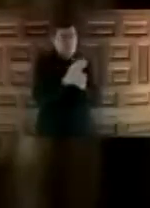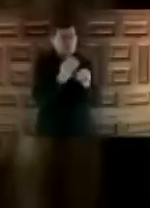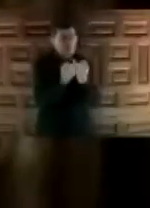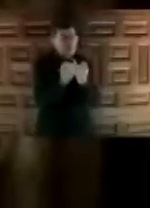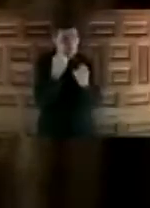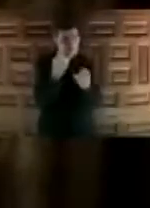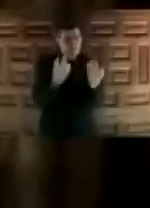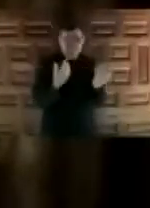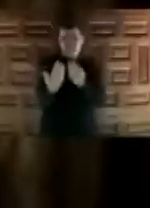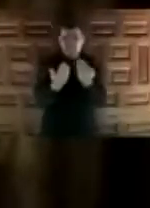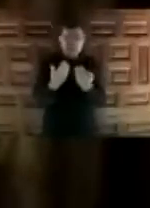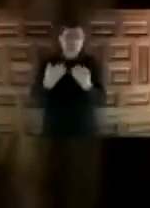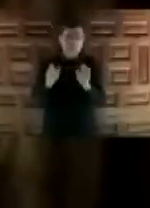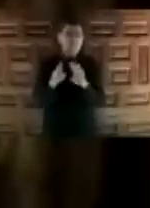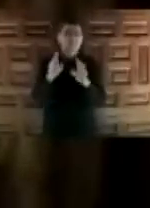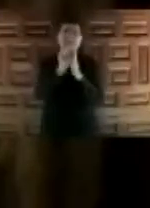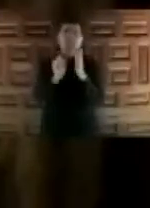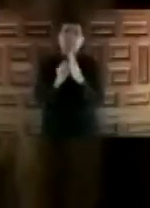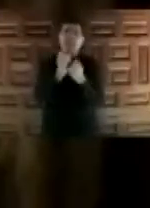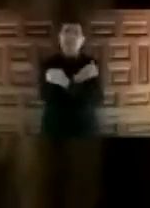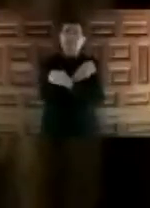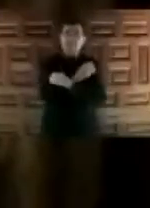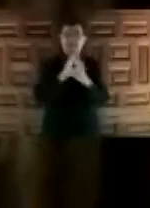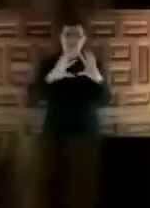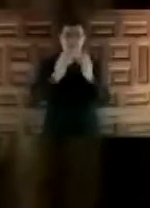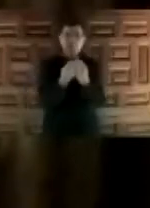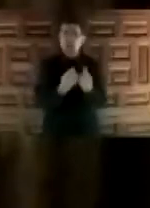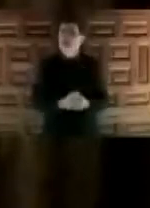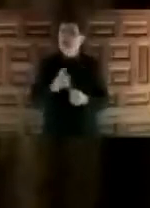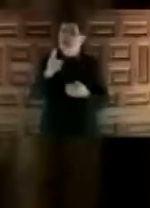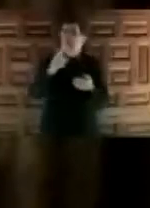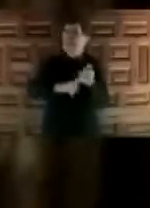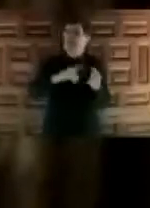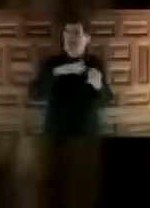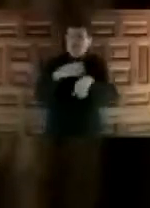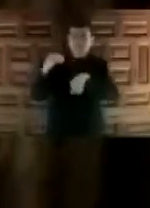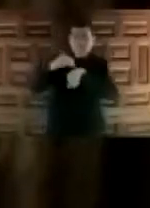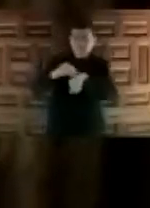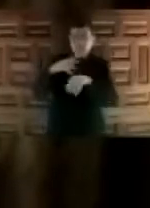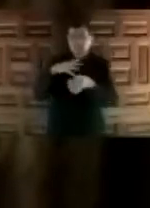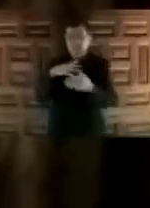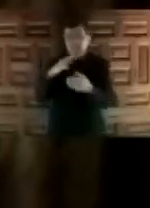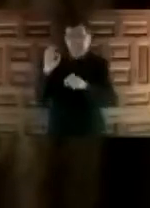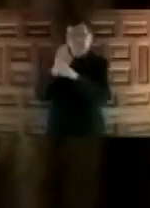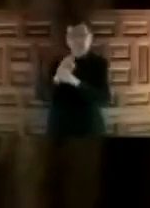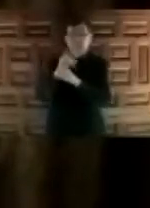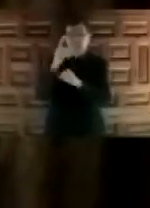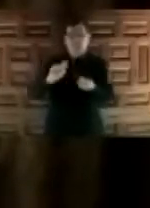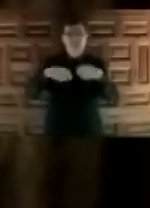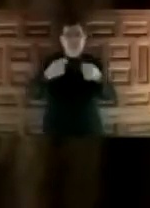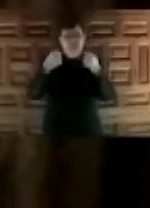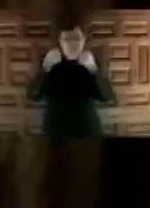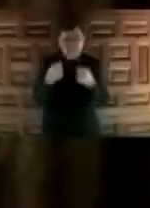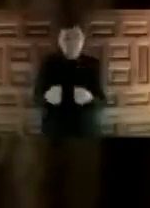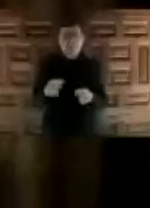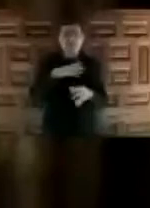de su interactuación con el sistema educativo en su conjunto, que de suyo pretenden contribuir a que se garantice